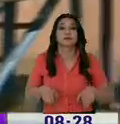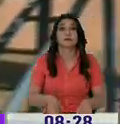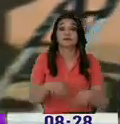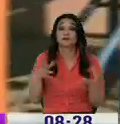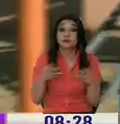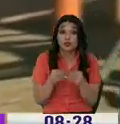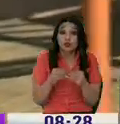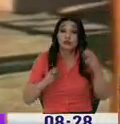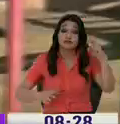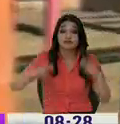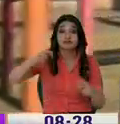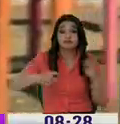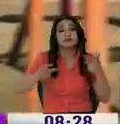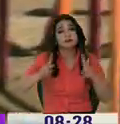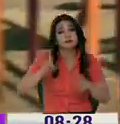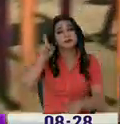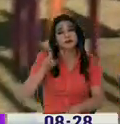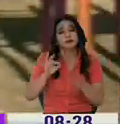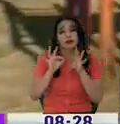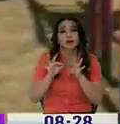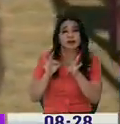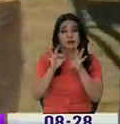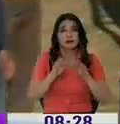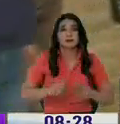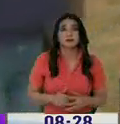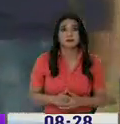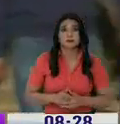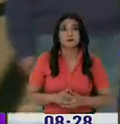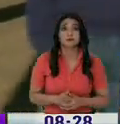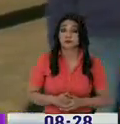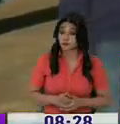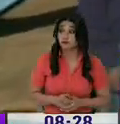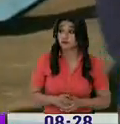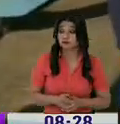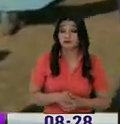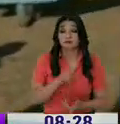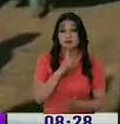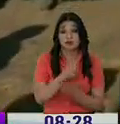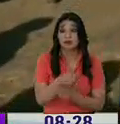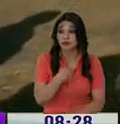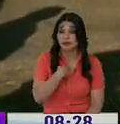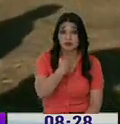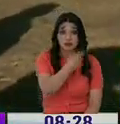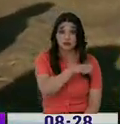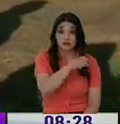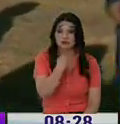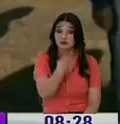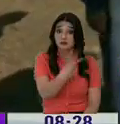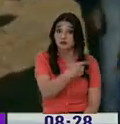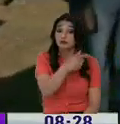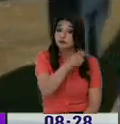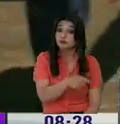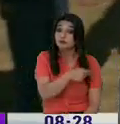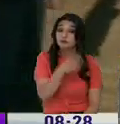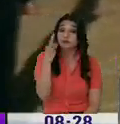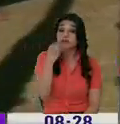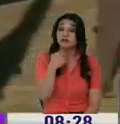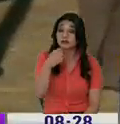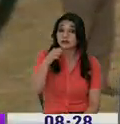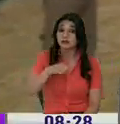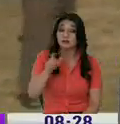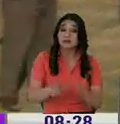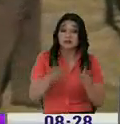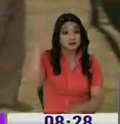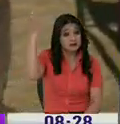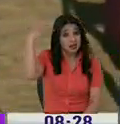esto que está roto si también lo que me hacen bien los vagos